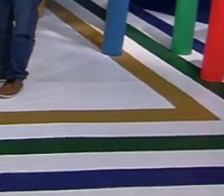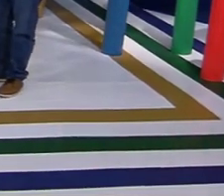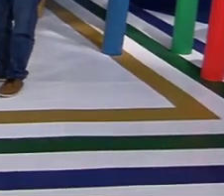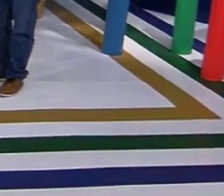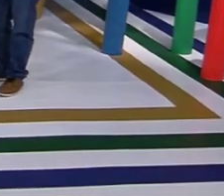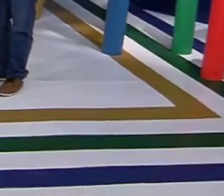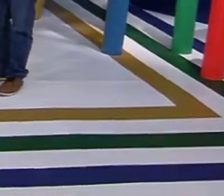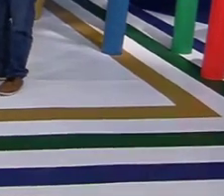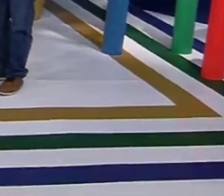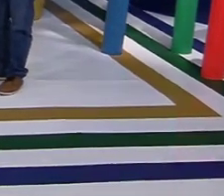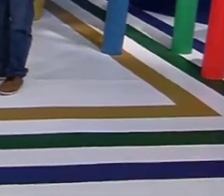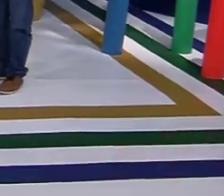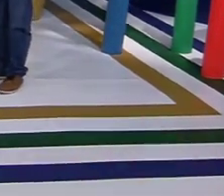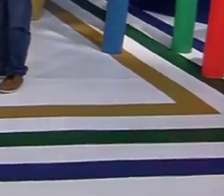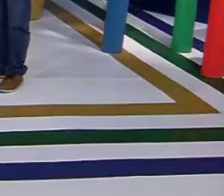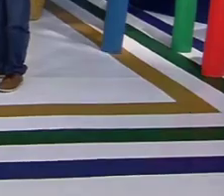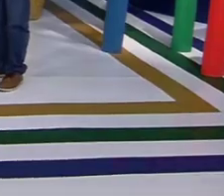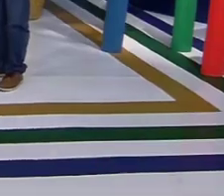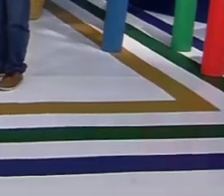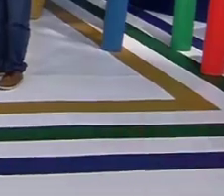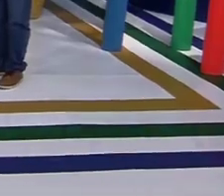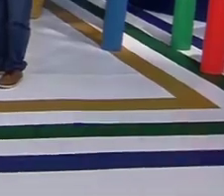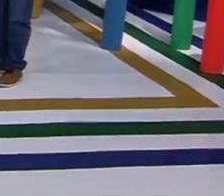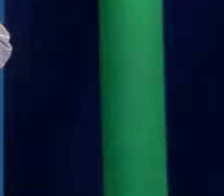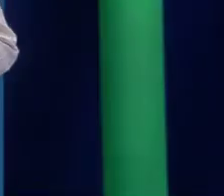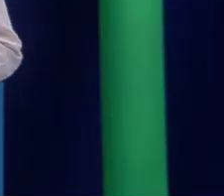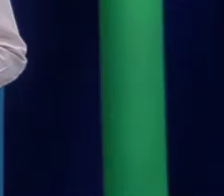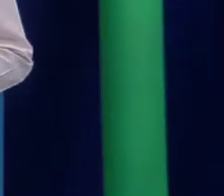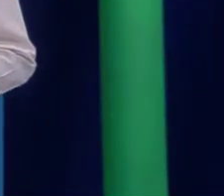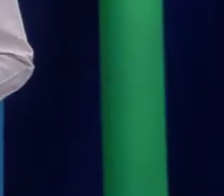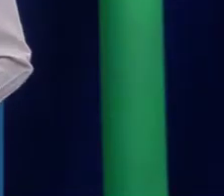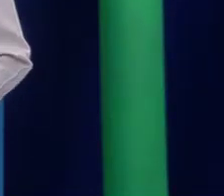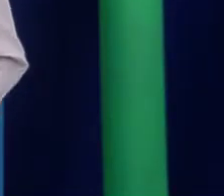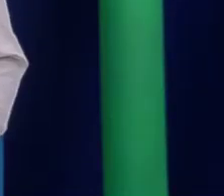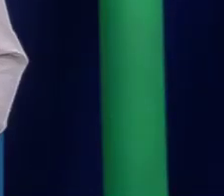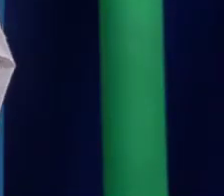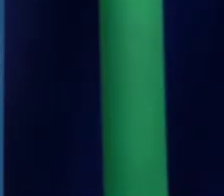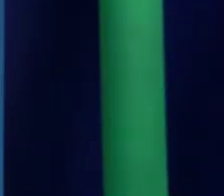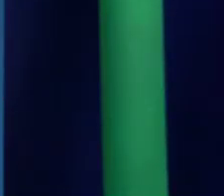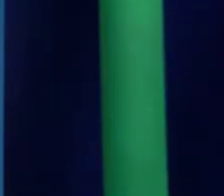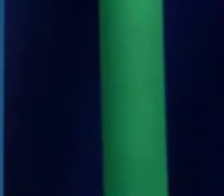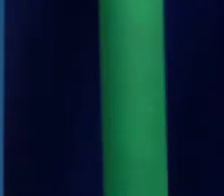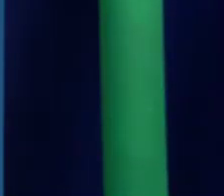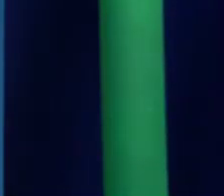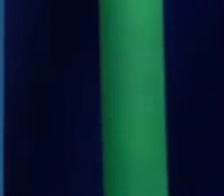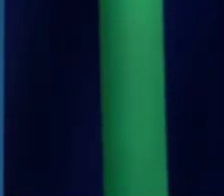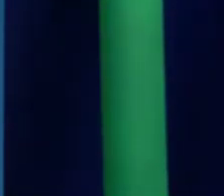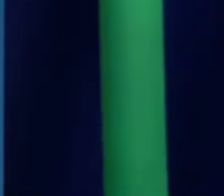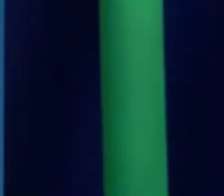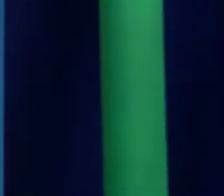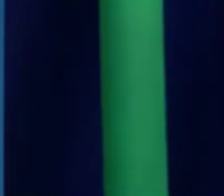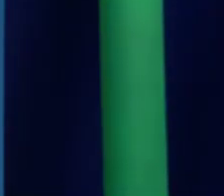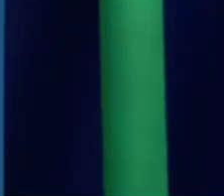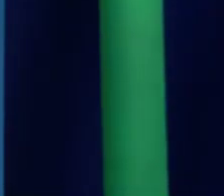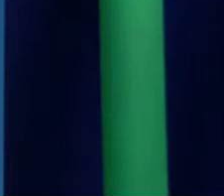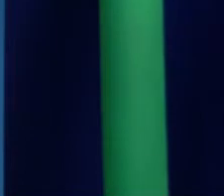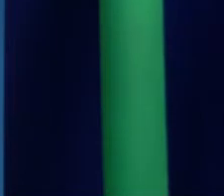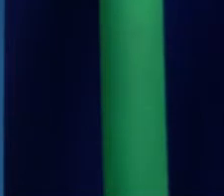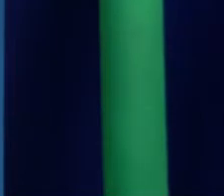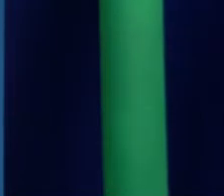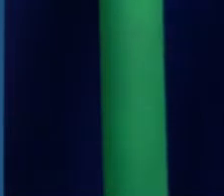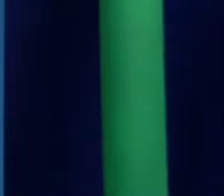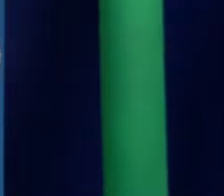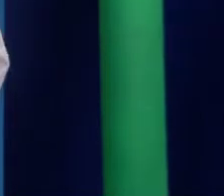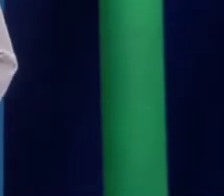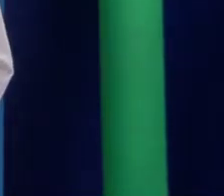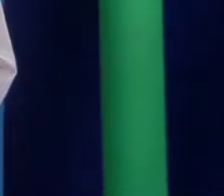Matlacli, Puali, Las Tunismes, Nahuatl, Kistulo, In, la historia de Tuyashka más la